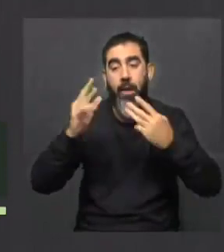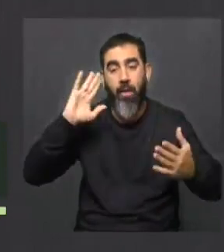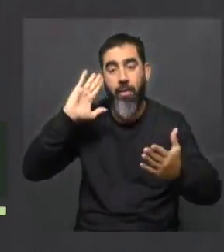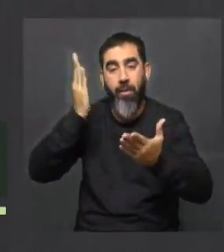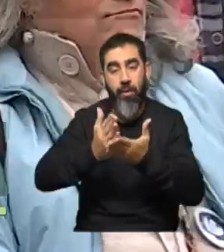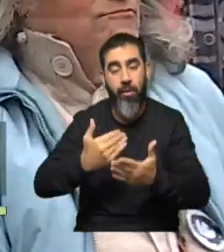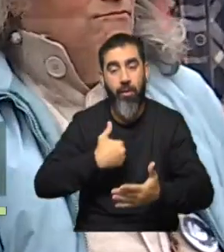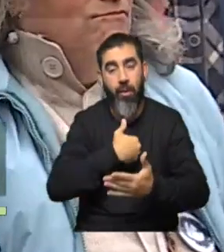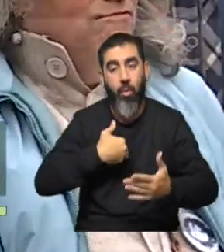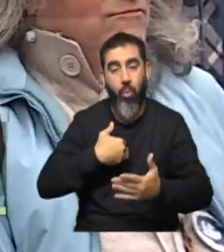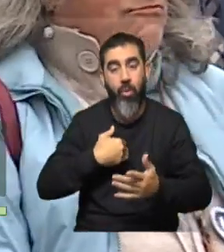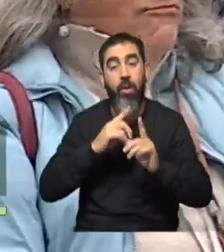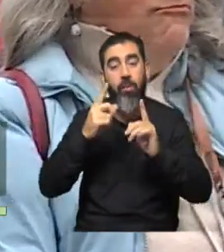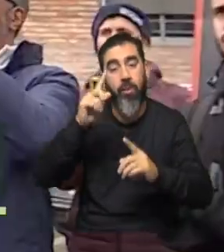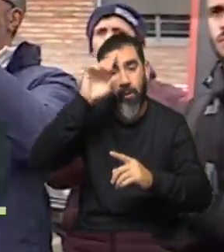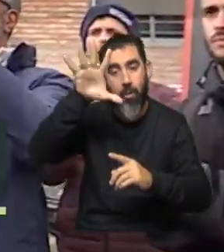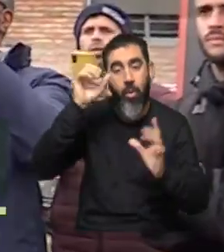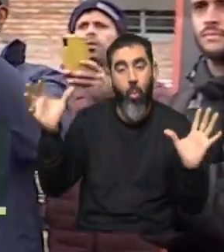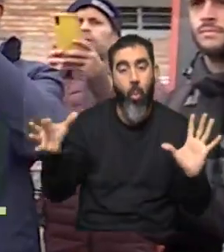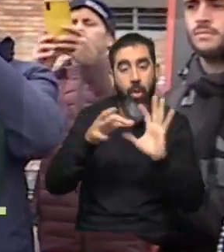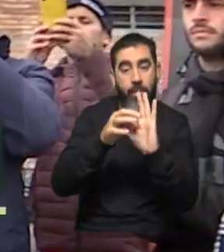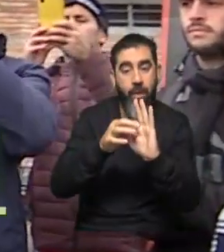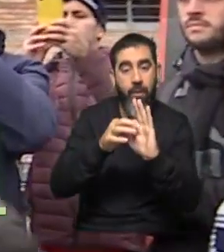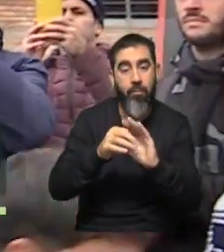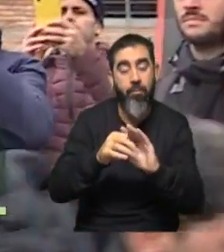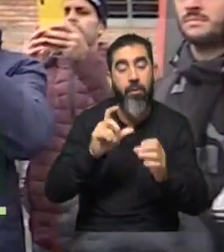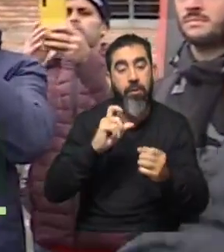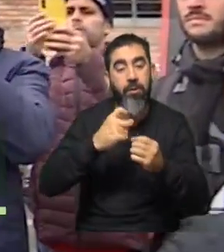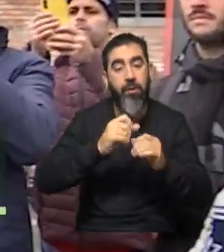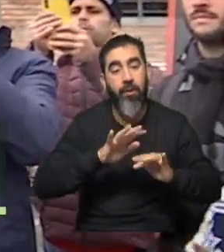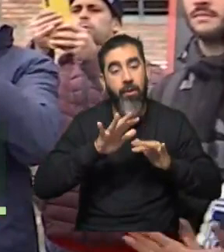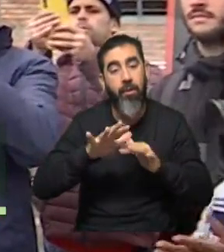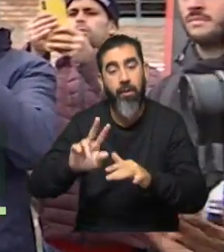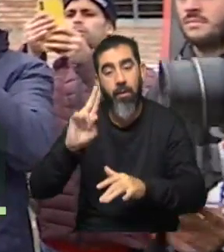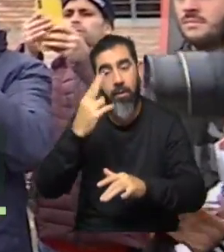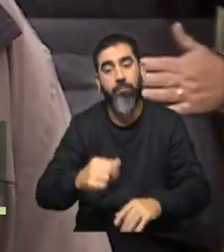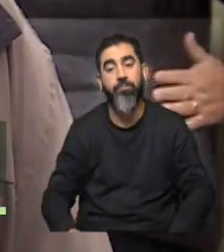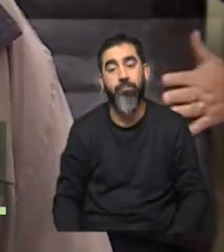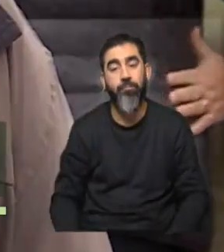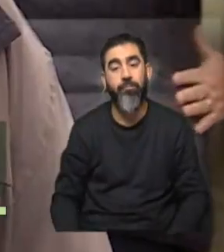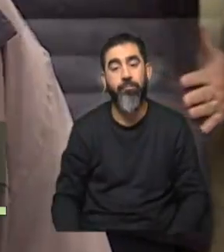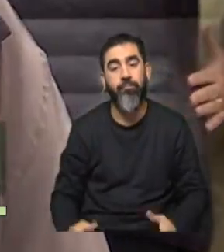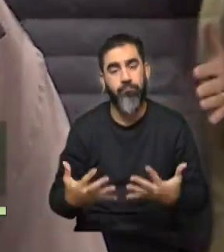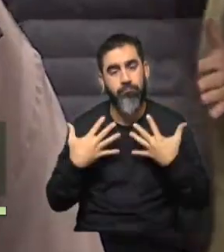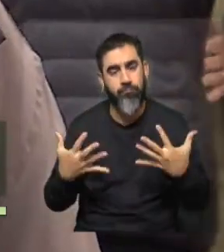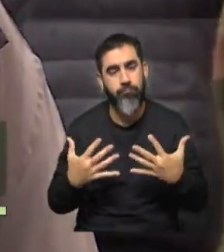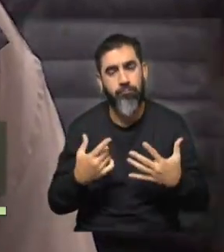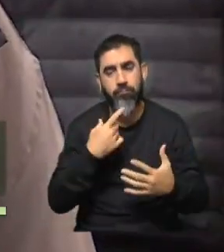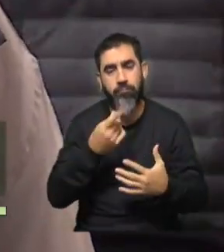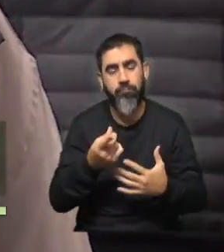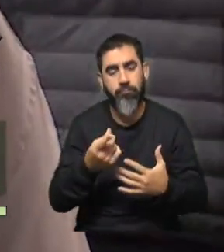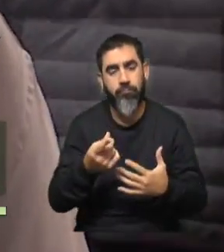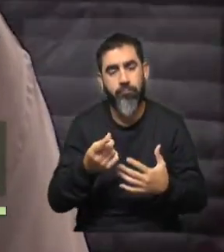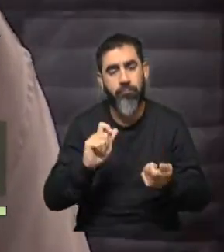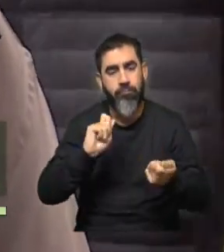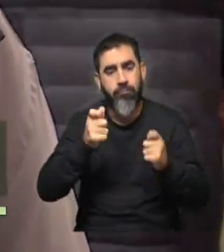Y en este día también se recordó la unidad que caracterizó al movimiento sindical uruguayo que nosotros nos animamos a decir que más allá de